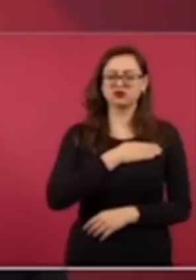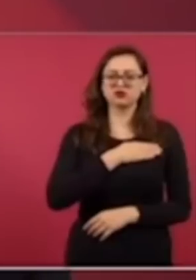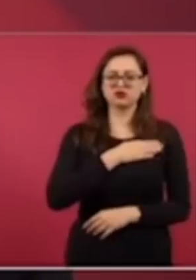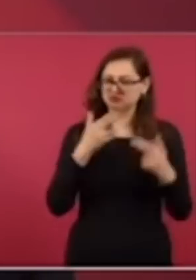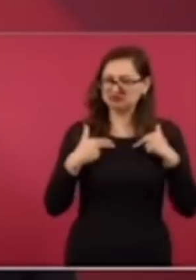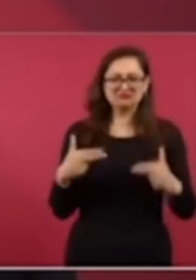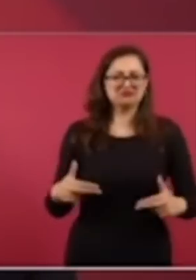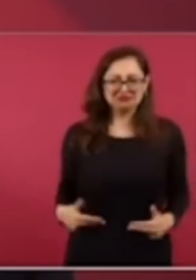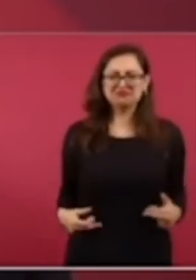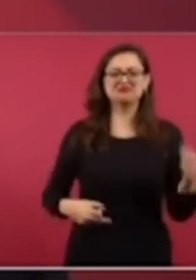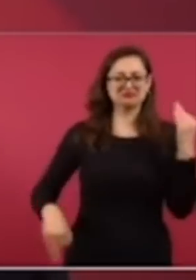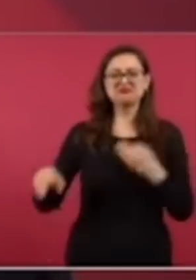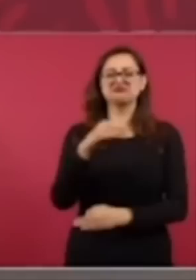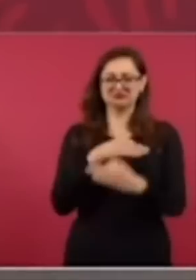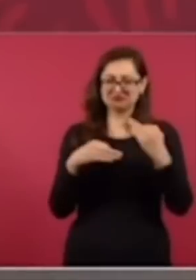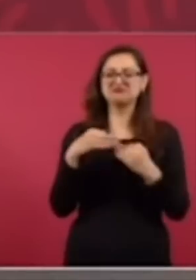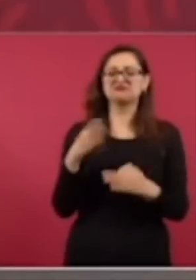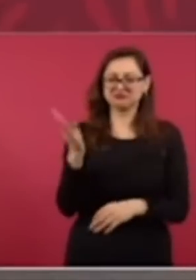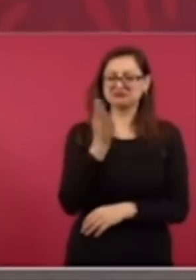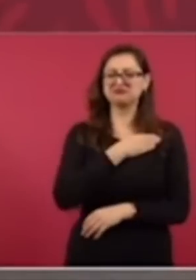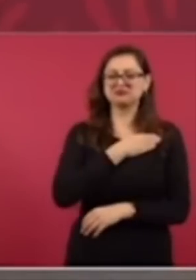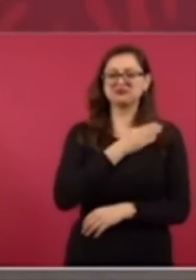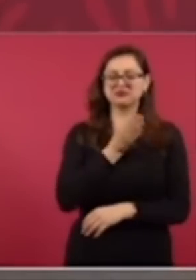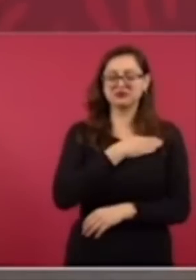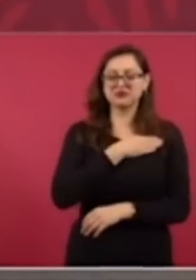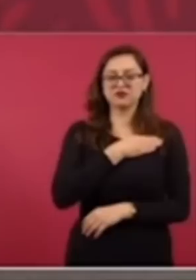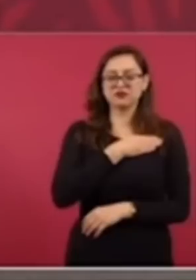todos. Me ha tocado ver